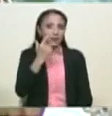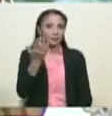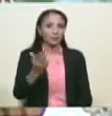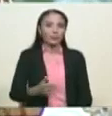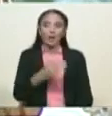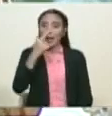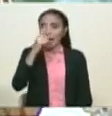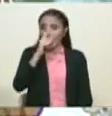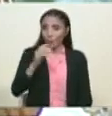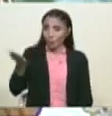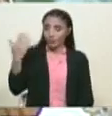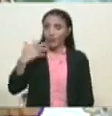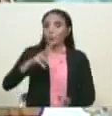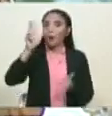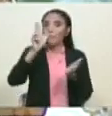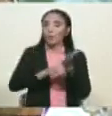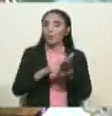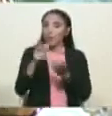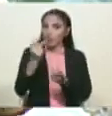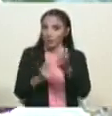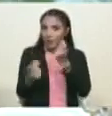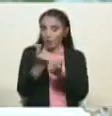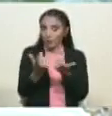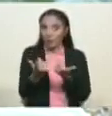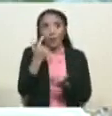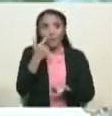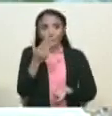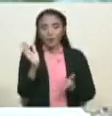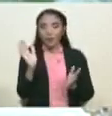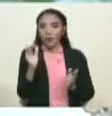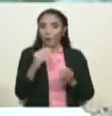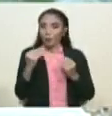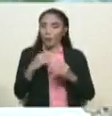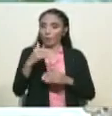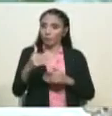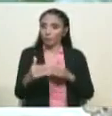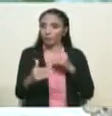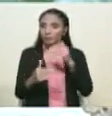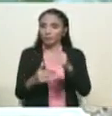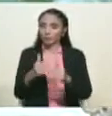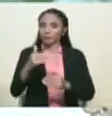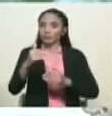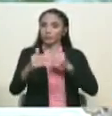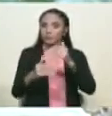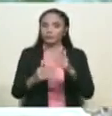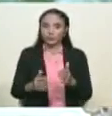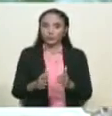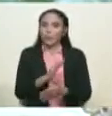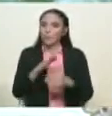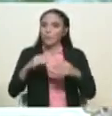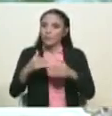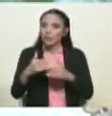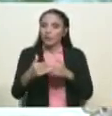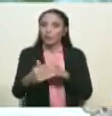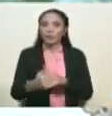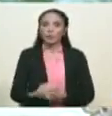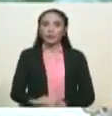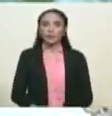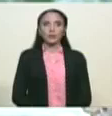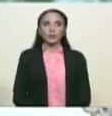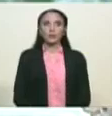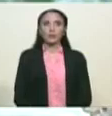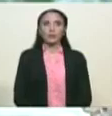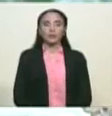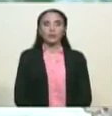estos recursos y, bueno, para que ustedes vean, vamos a paso estable, permanente, seguro. No